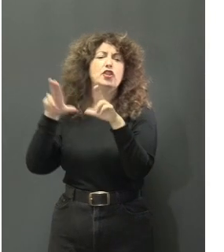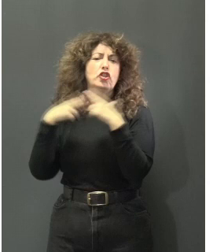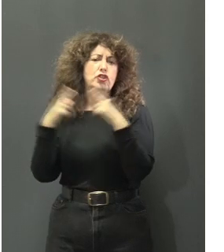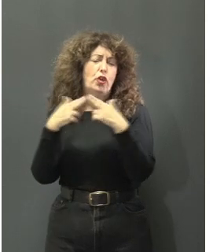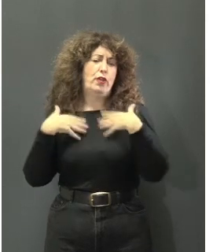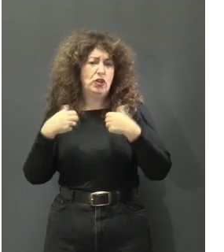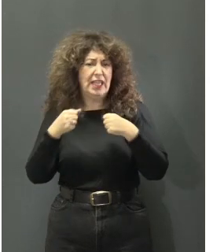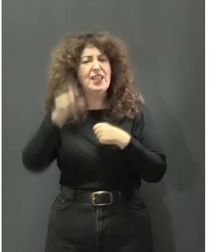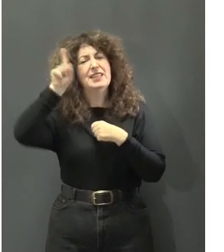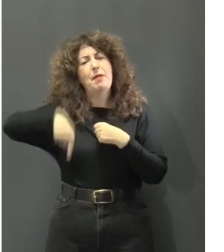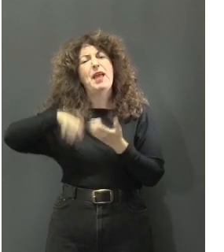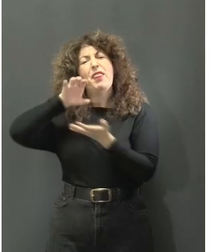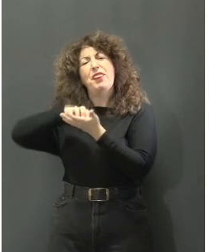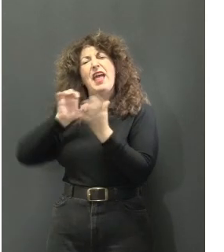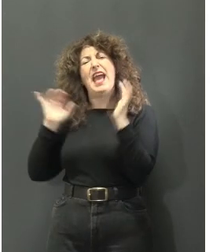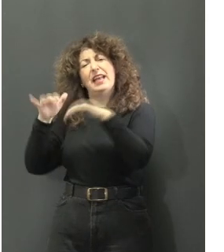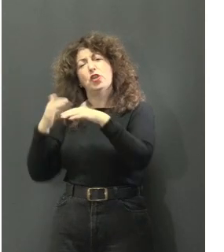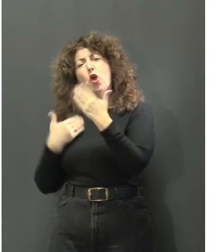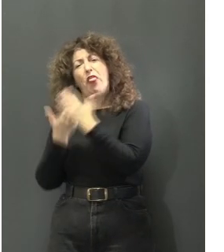y centros de día.